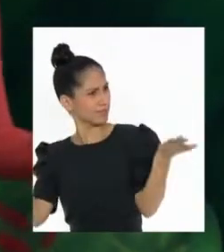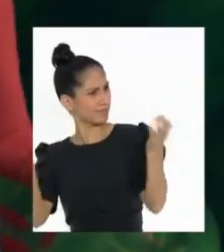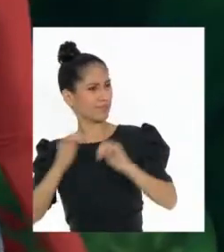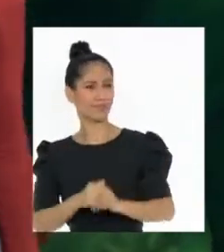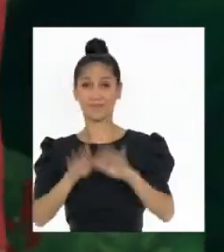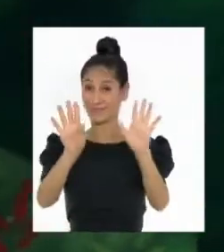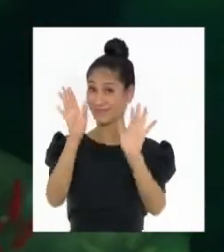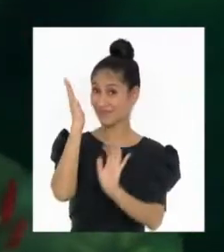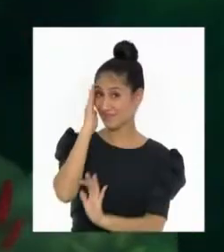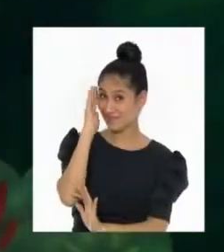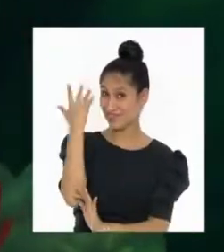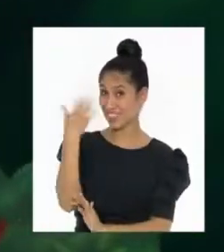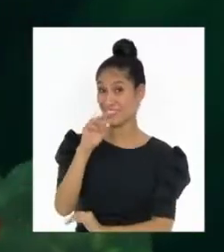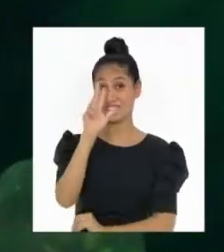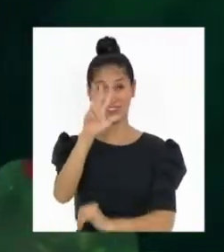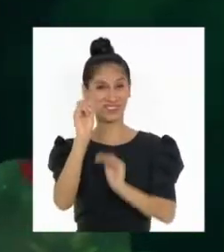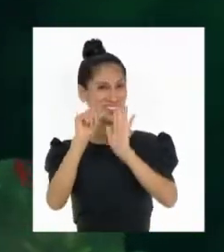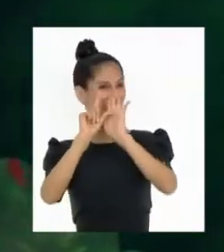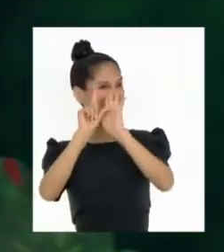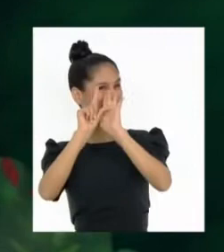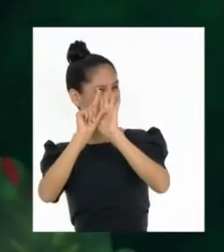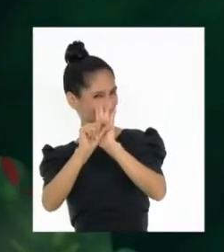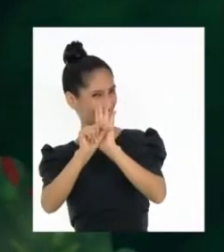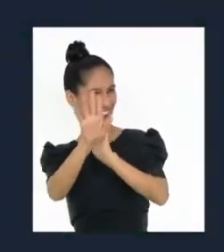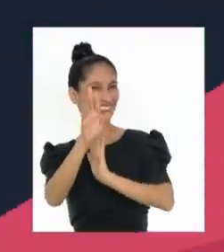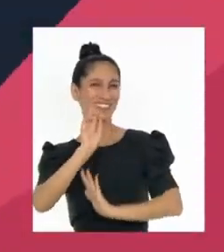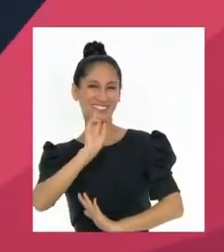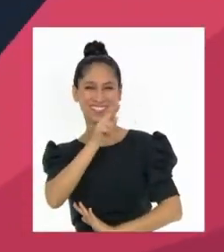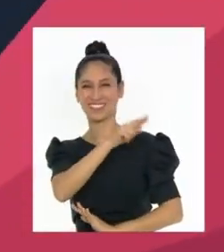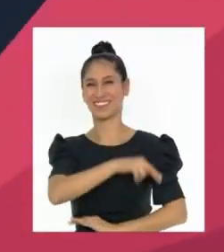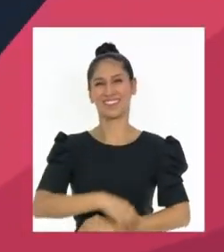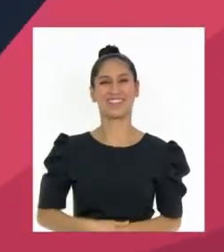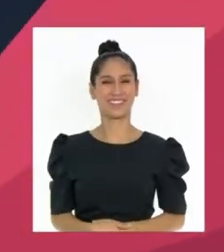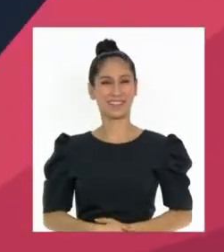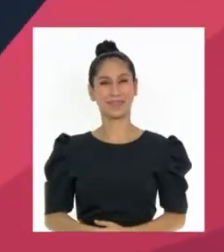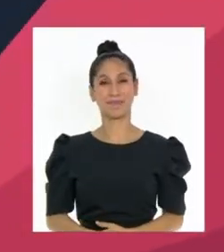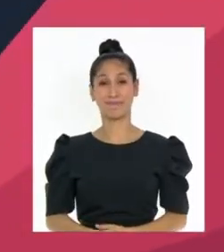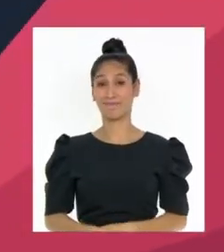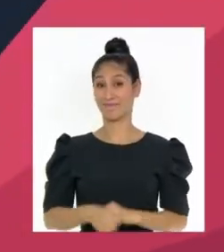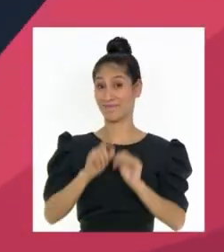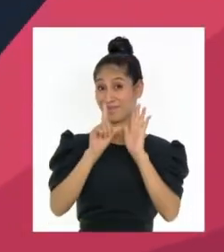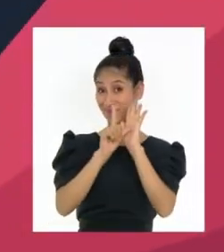Ya saben, tienen 30 segundos para dar su respuesta.